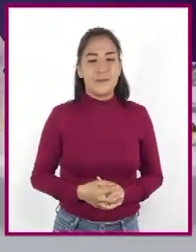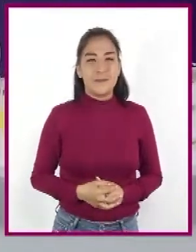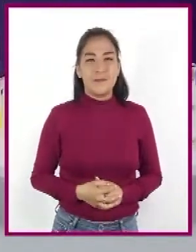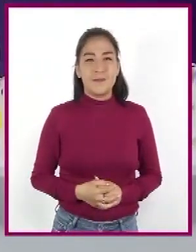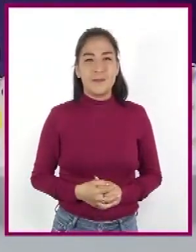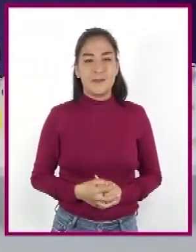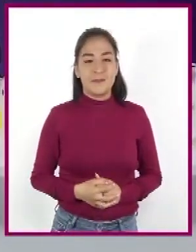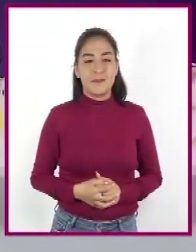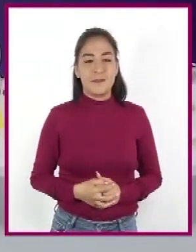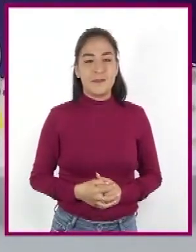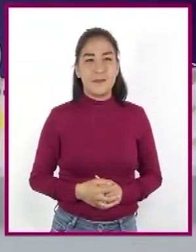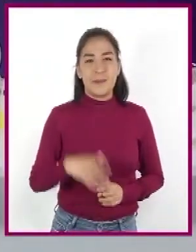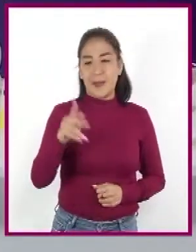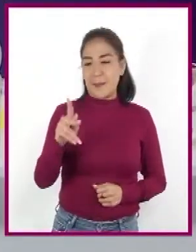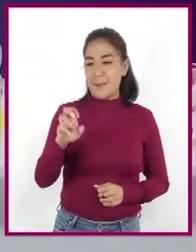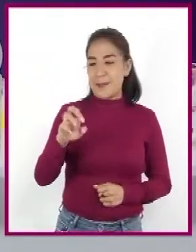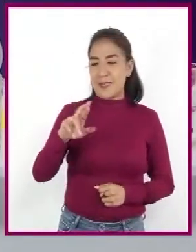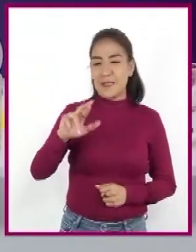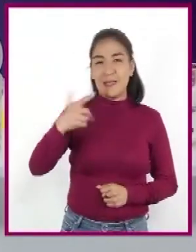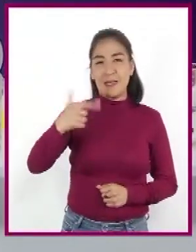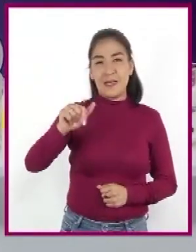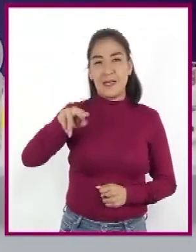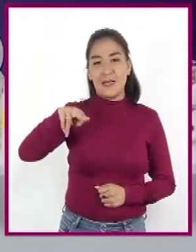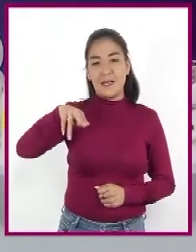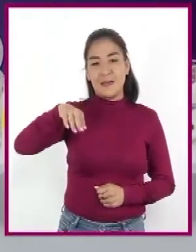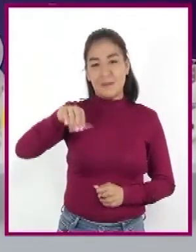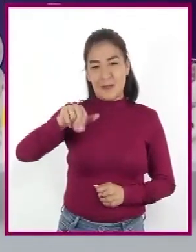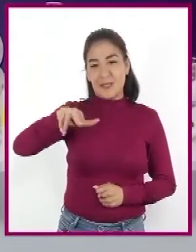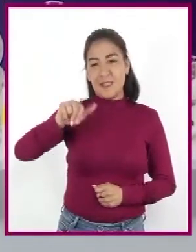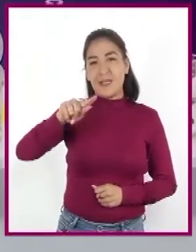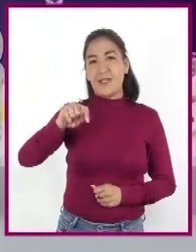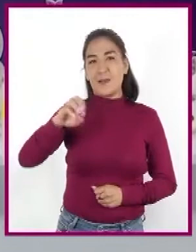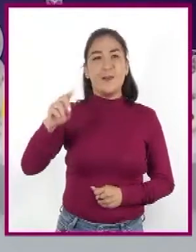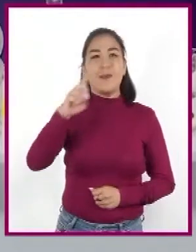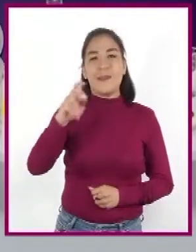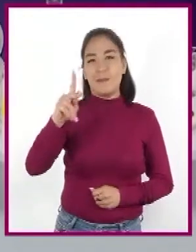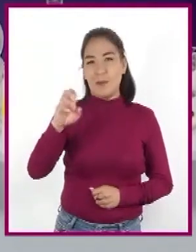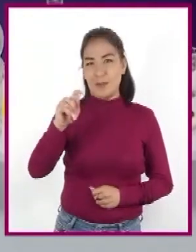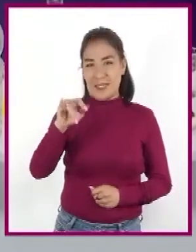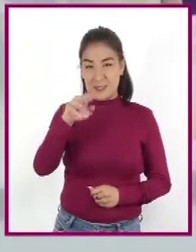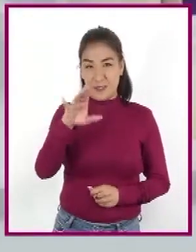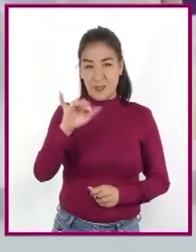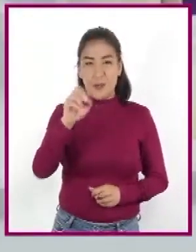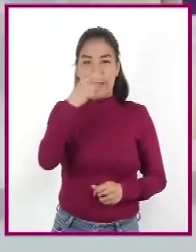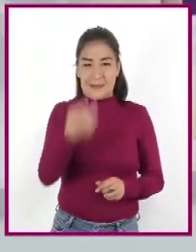Por aquí anda el permanganato de potasio. Aquí está.